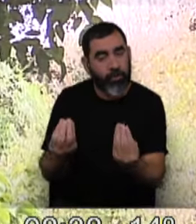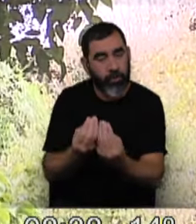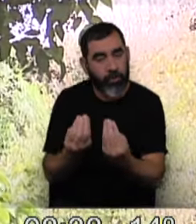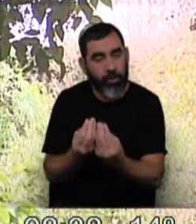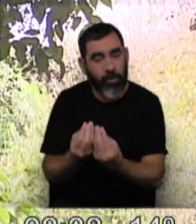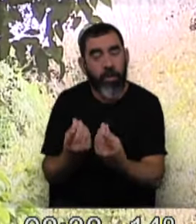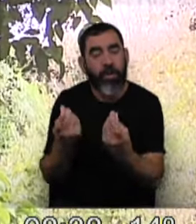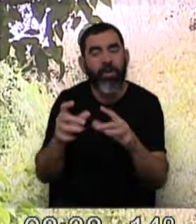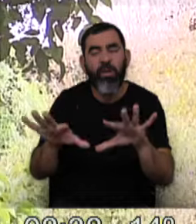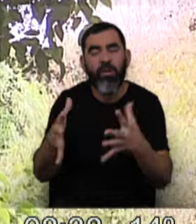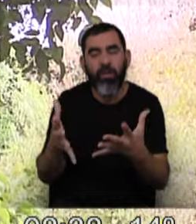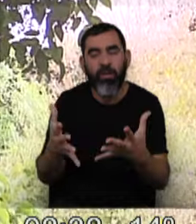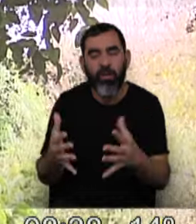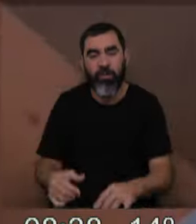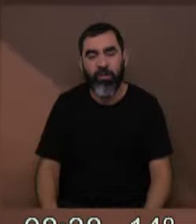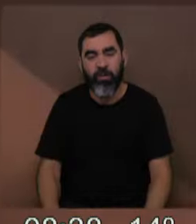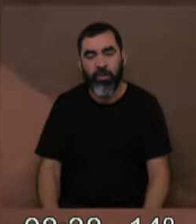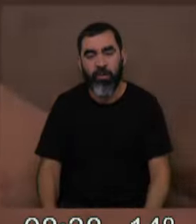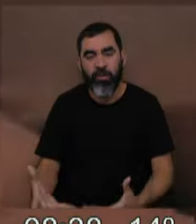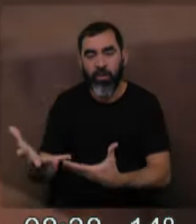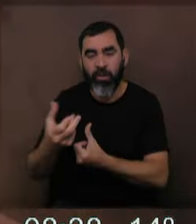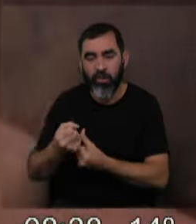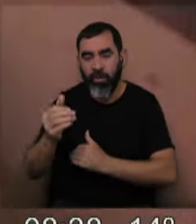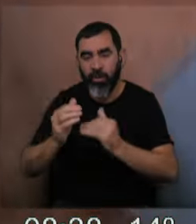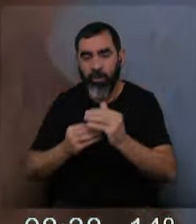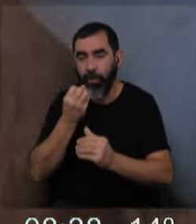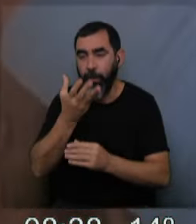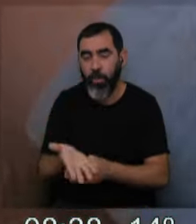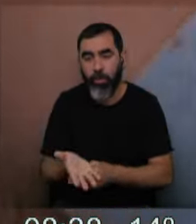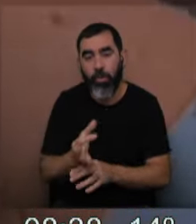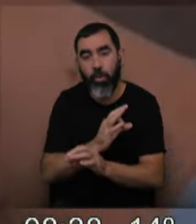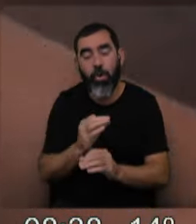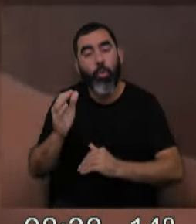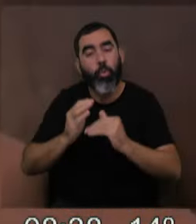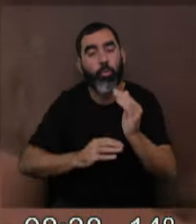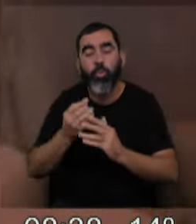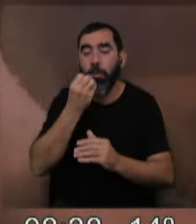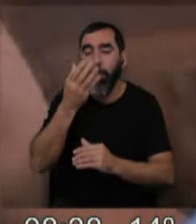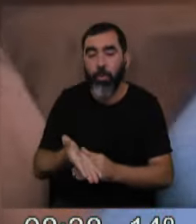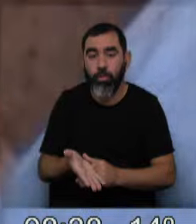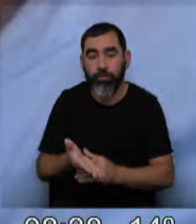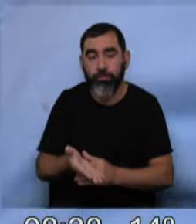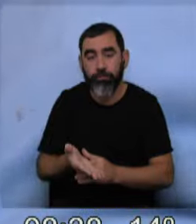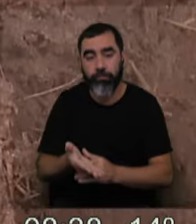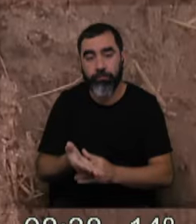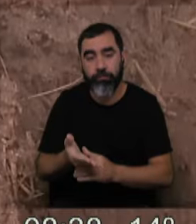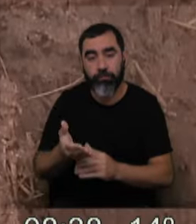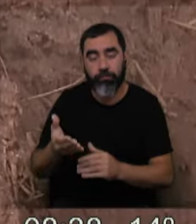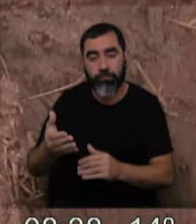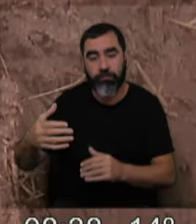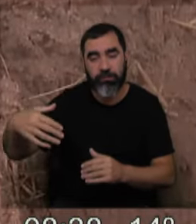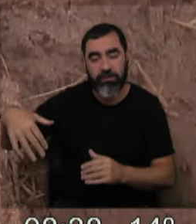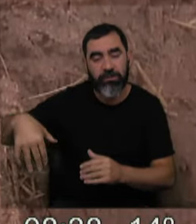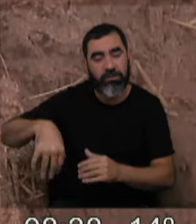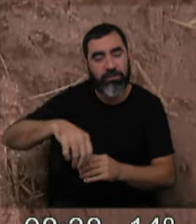¿Necesidad de que les ayuden a cómo construir mejor? Sí, construir mejor, a sacar de determinados puntos que